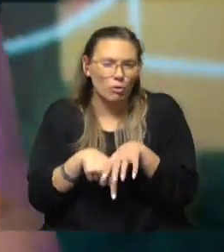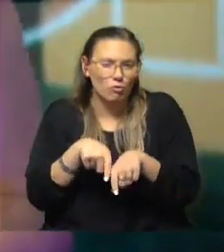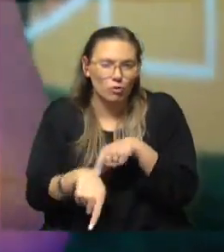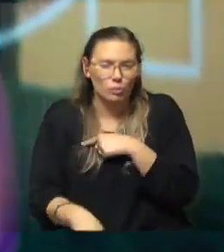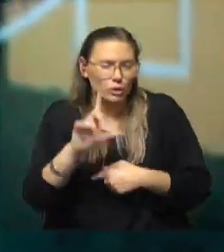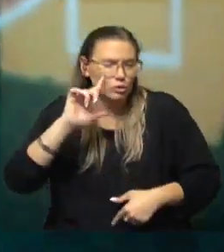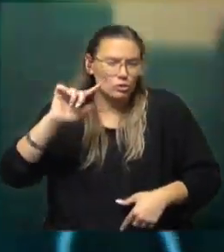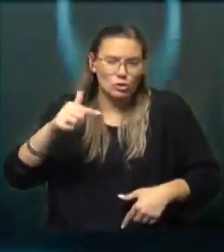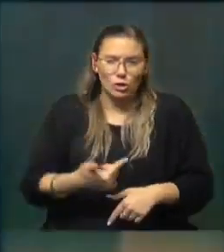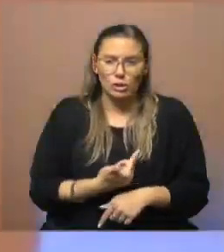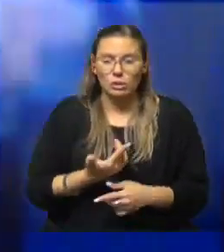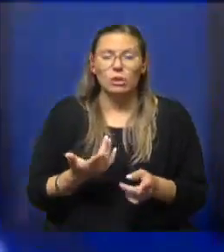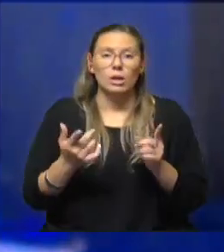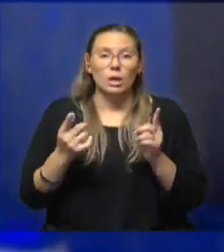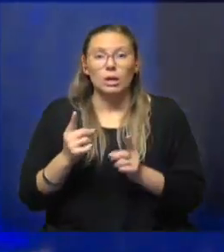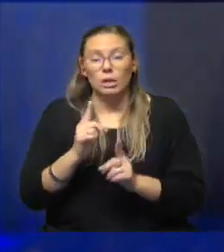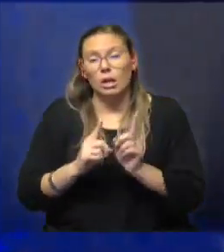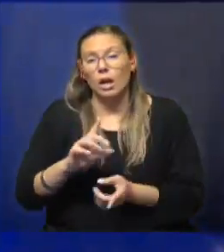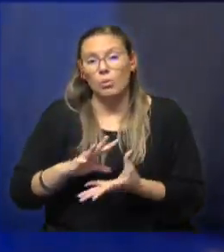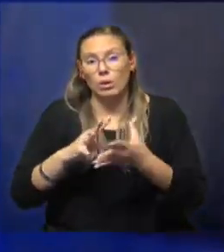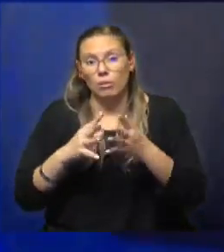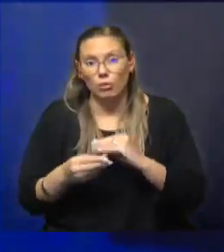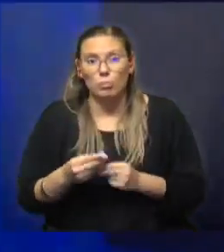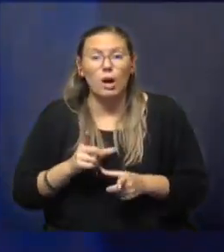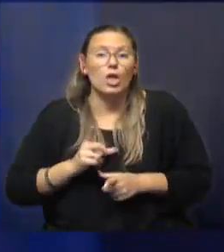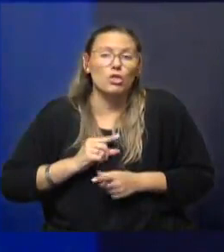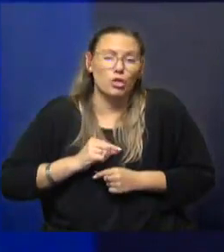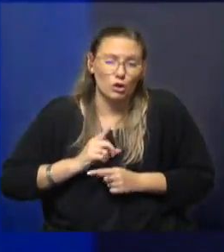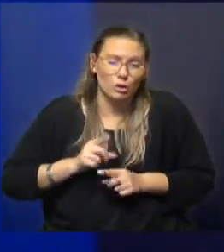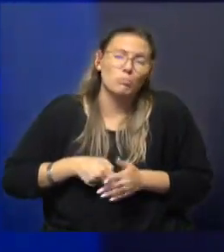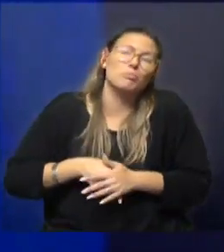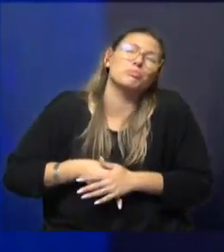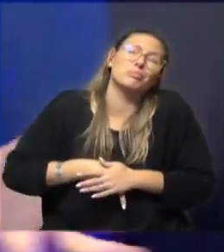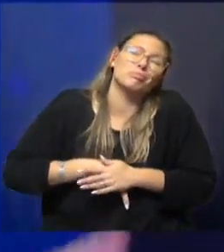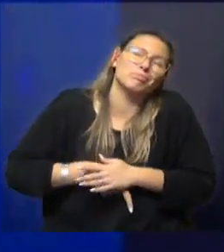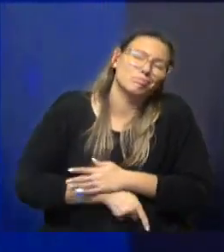y de alguna forma, y el dolor también es profundo